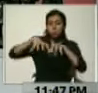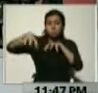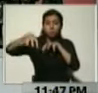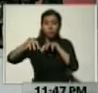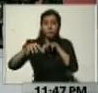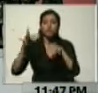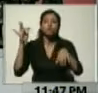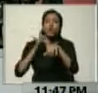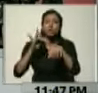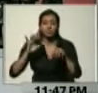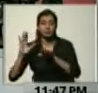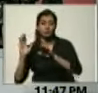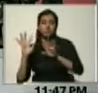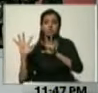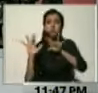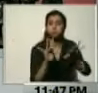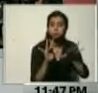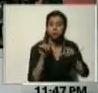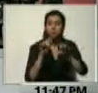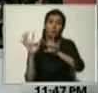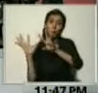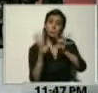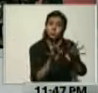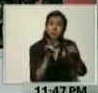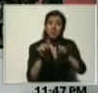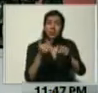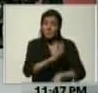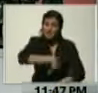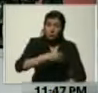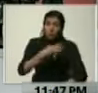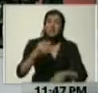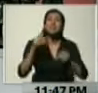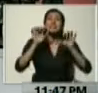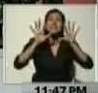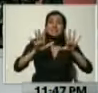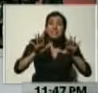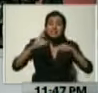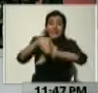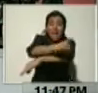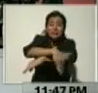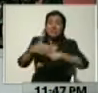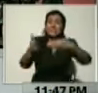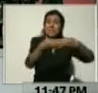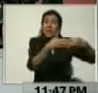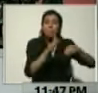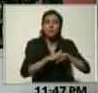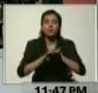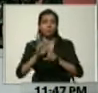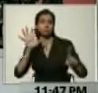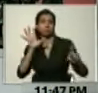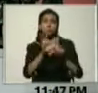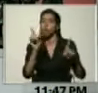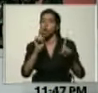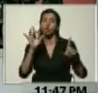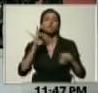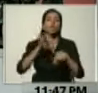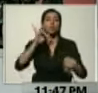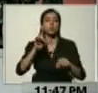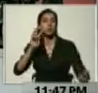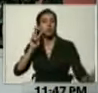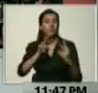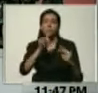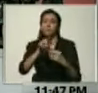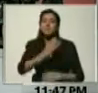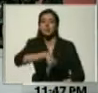que alguien saludara a Obama. 10 cuadras, cerraron en Argentina. Combate en América Latina y Venezuela. Esta visita